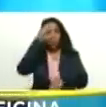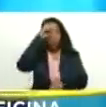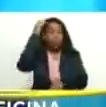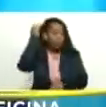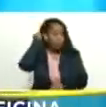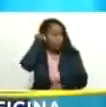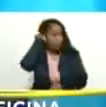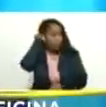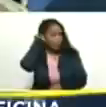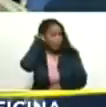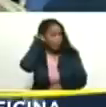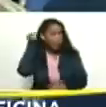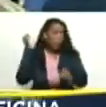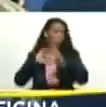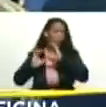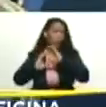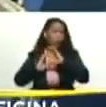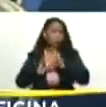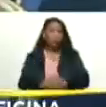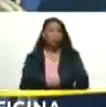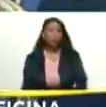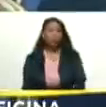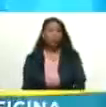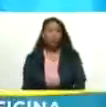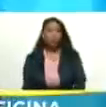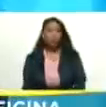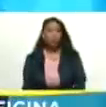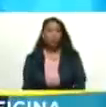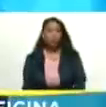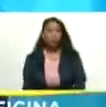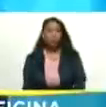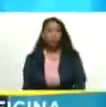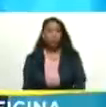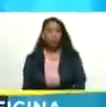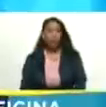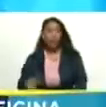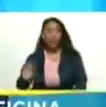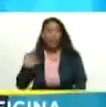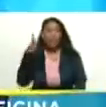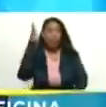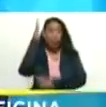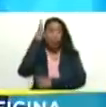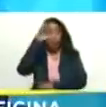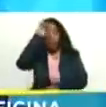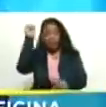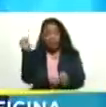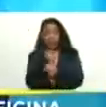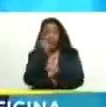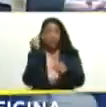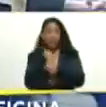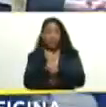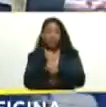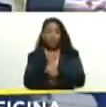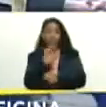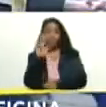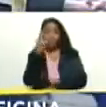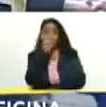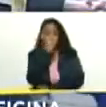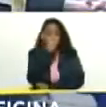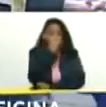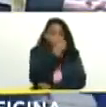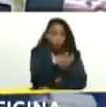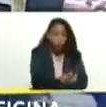Ñáñez. Bueno, hemos tenido una tercera jornada de trabajo en esta tercera visita